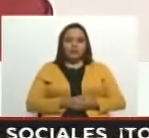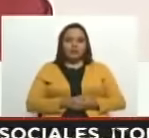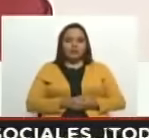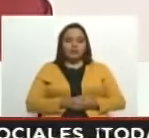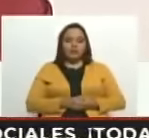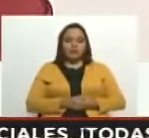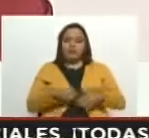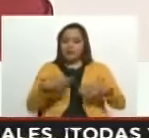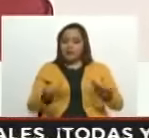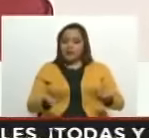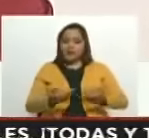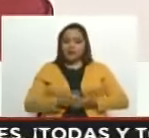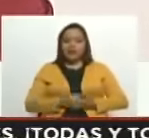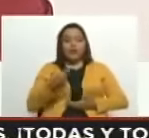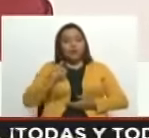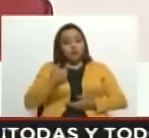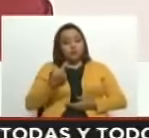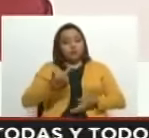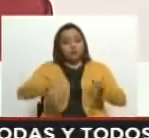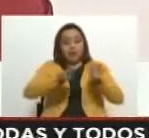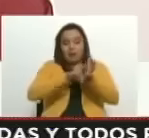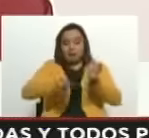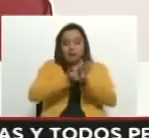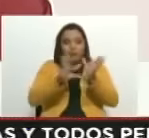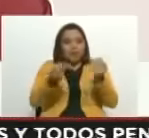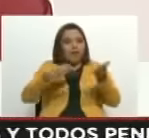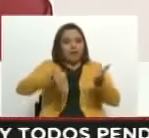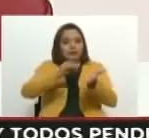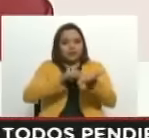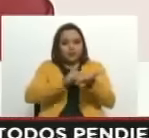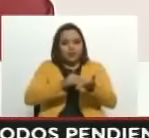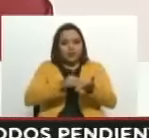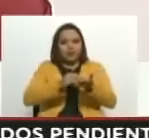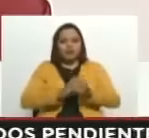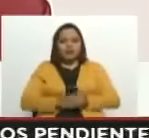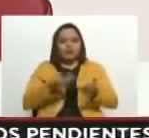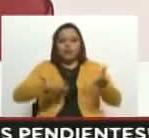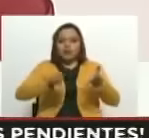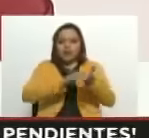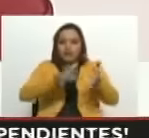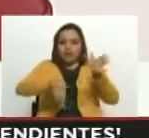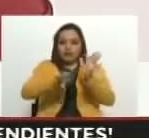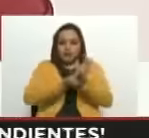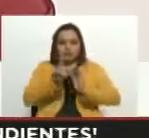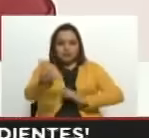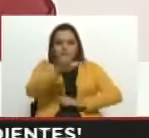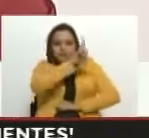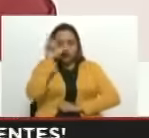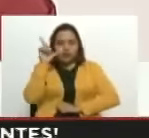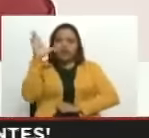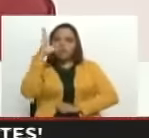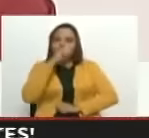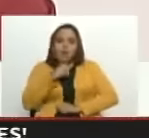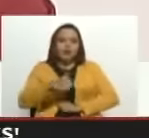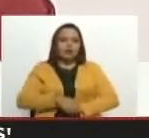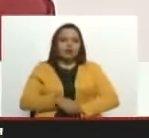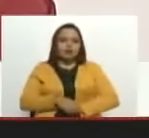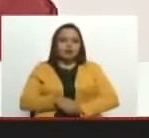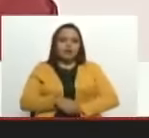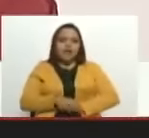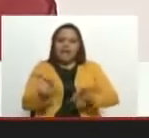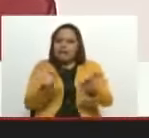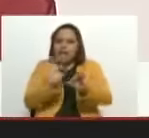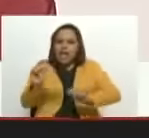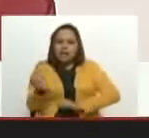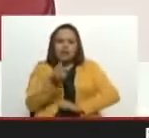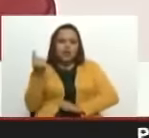es que yo lo he dicho en innumerables ocasiones y lo voy a repetir desde aquí, desde el partido. No hay ni una